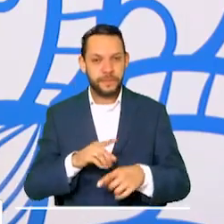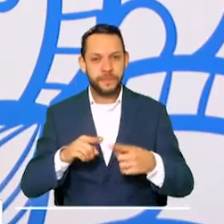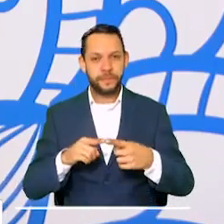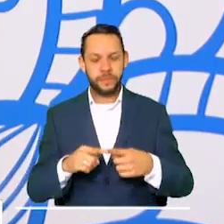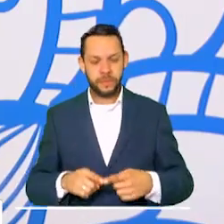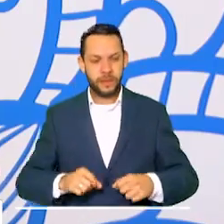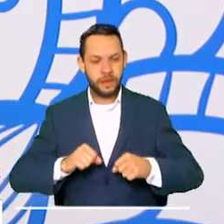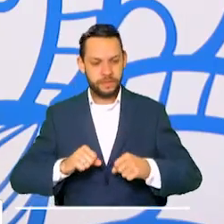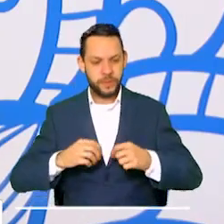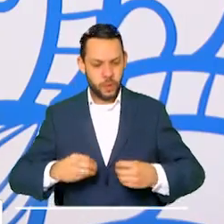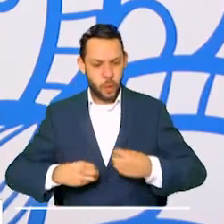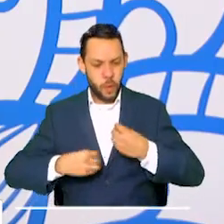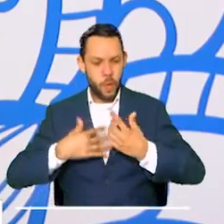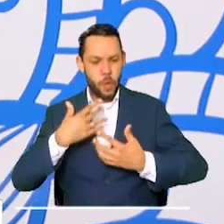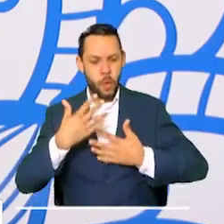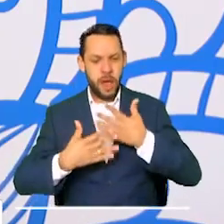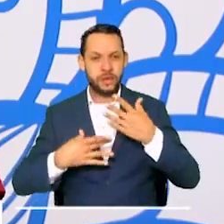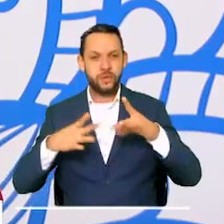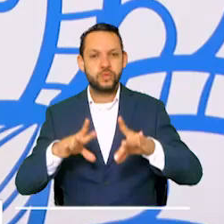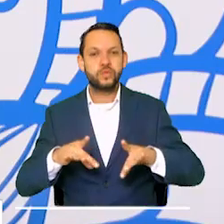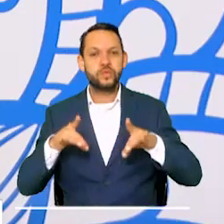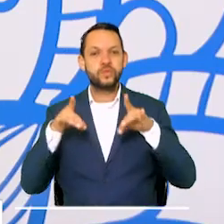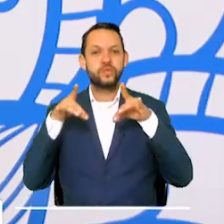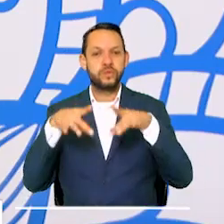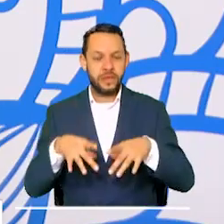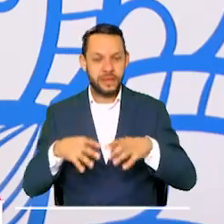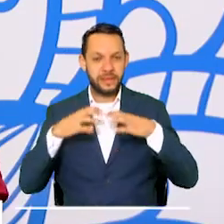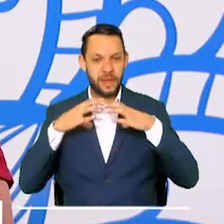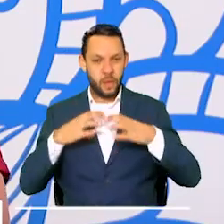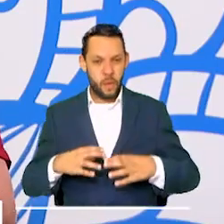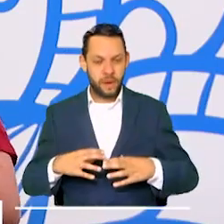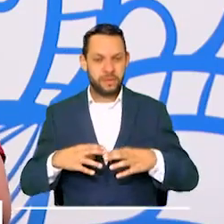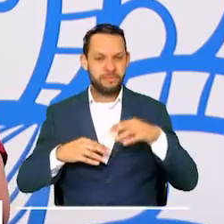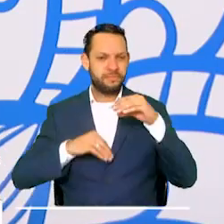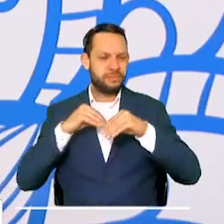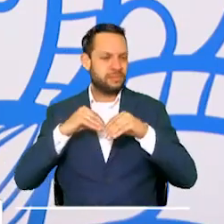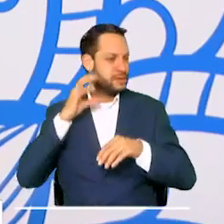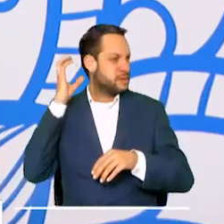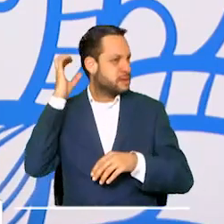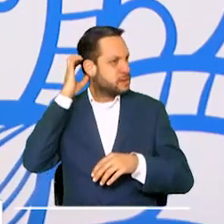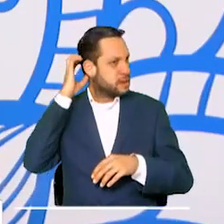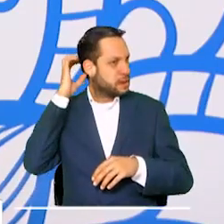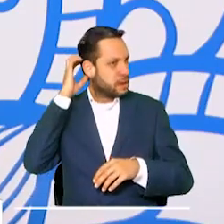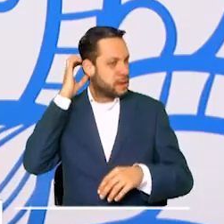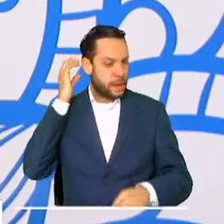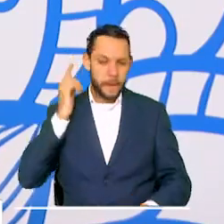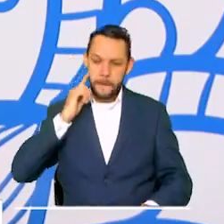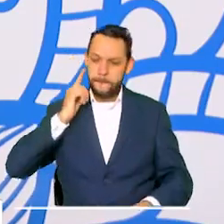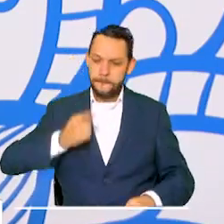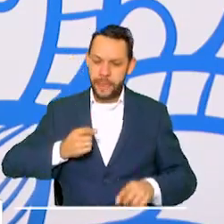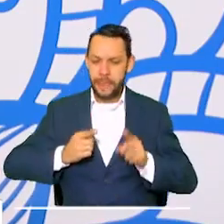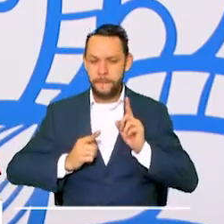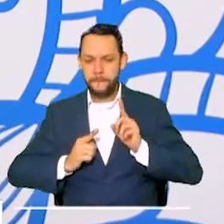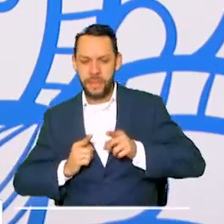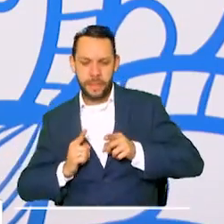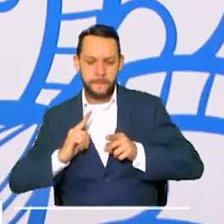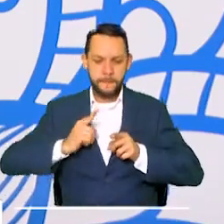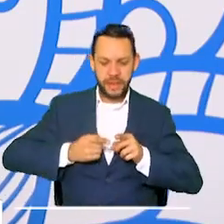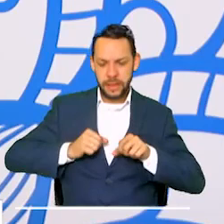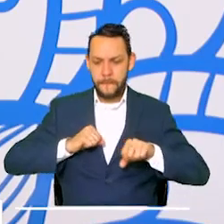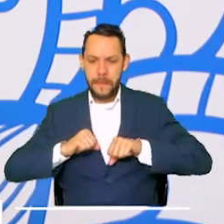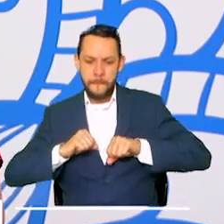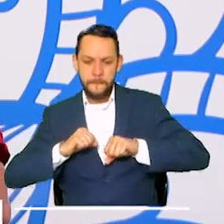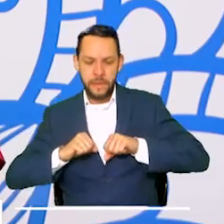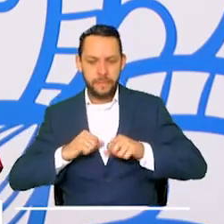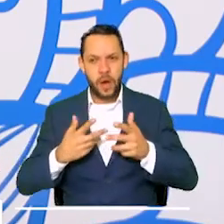de la adrenalina, de todas estas hormonas que muchas veces intervienen en las respuestas constantes que genera nuestro cuerpo a ese tipo de